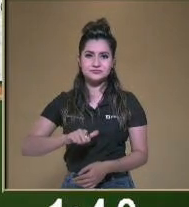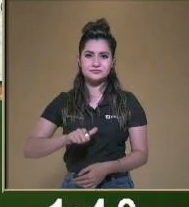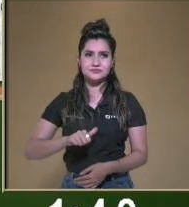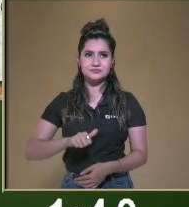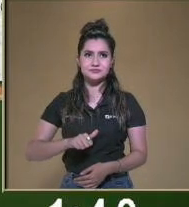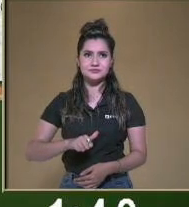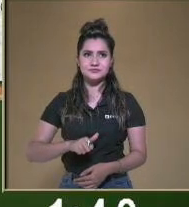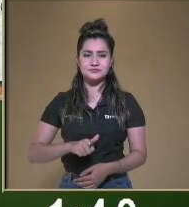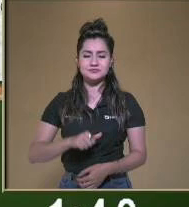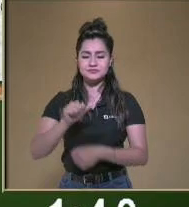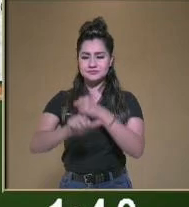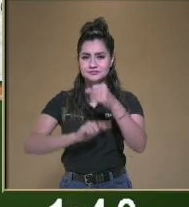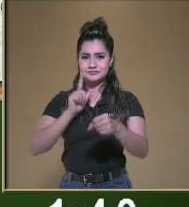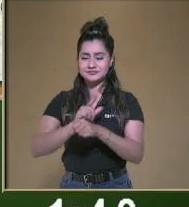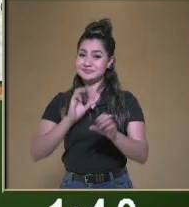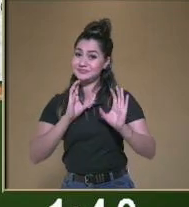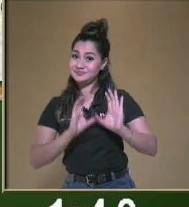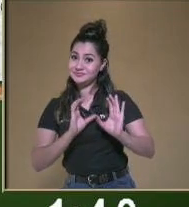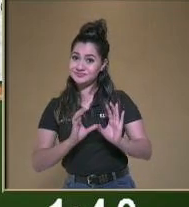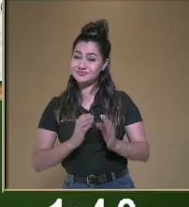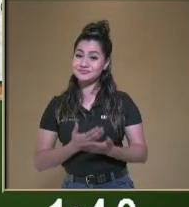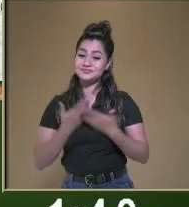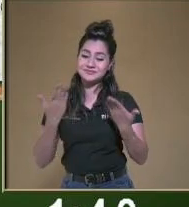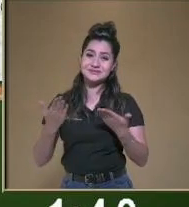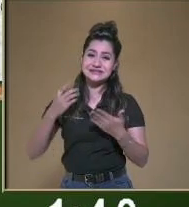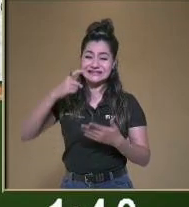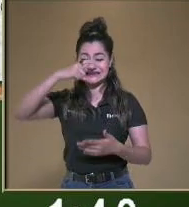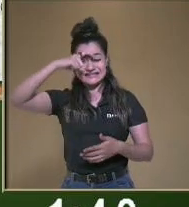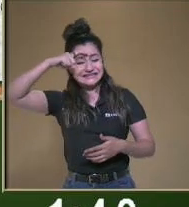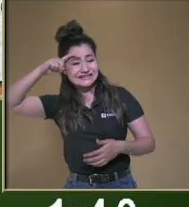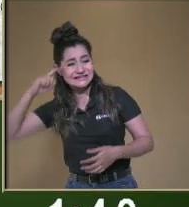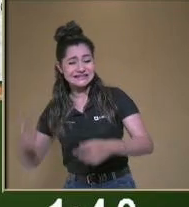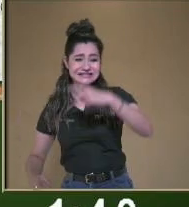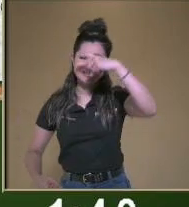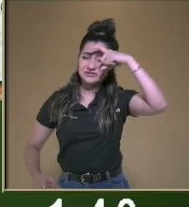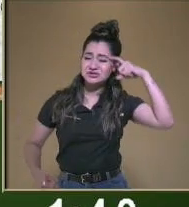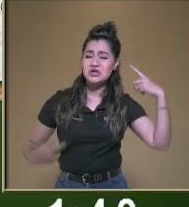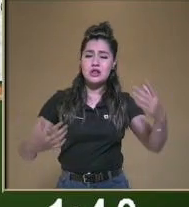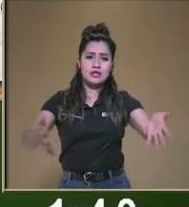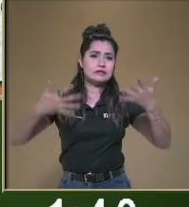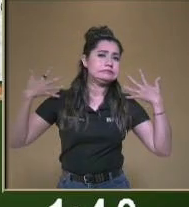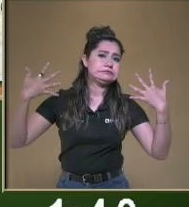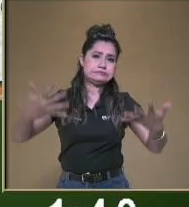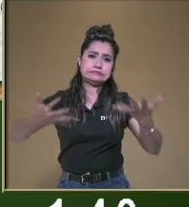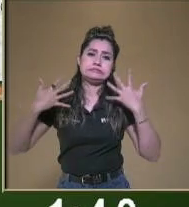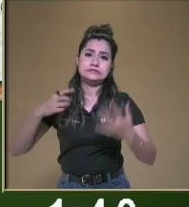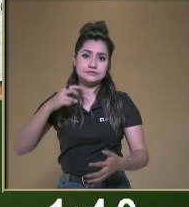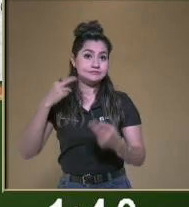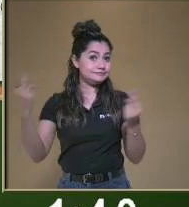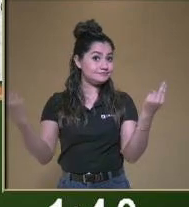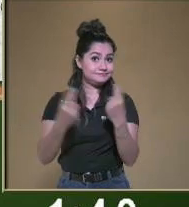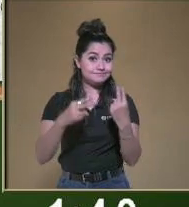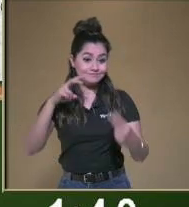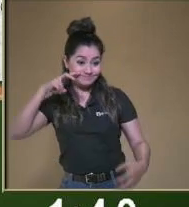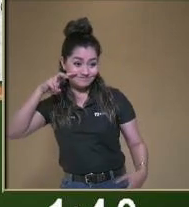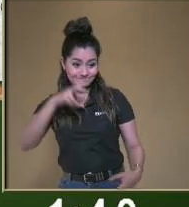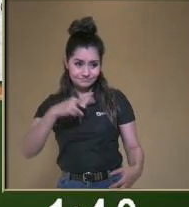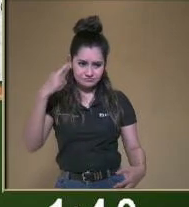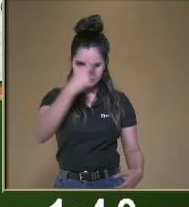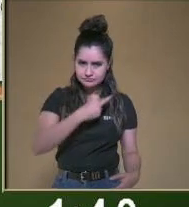a nuestros animales, si no los cuidamos, pueden darle los golpes de calor. Y es muy importante que los observen, que vean cuáles